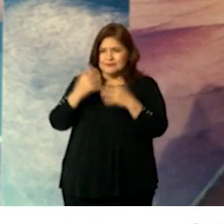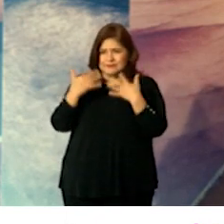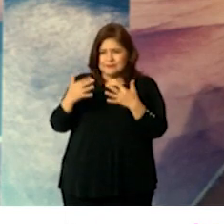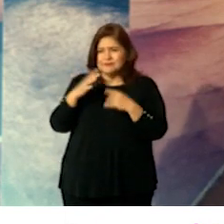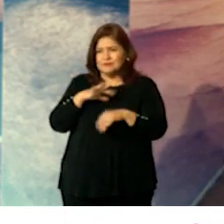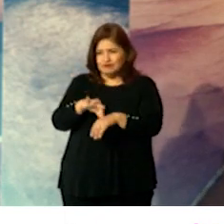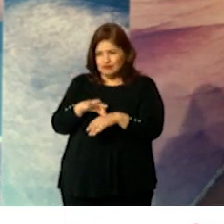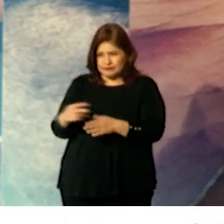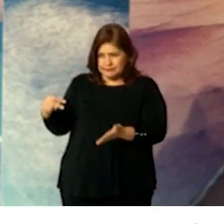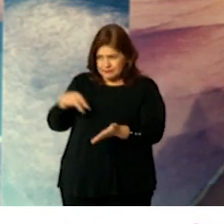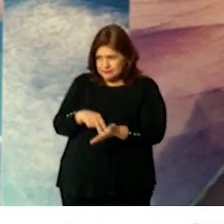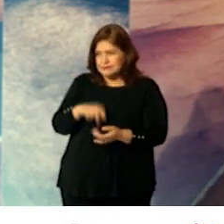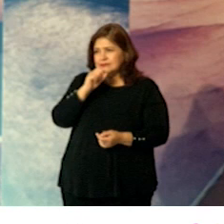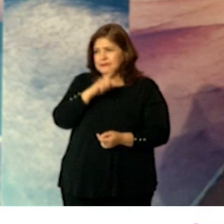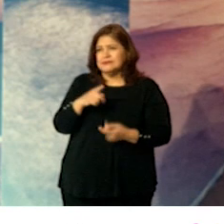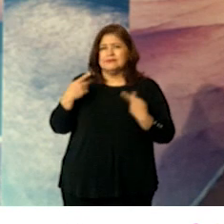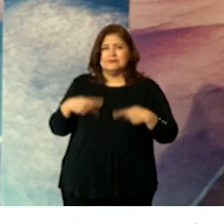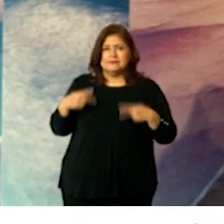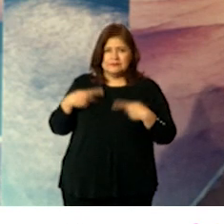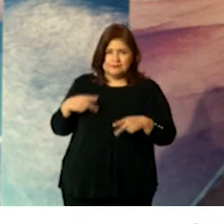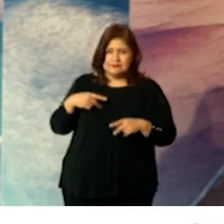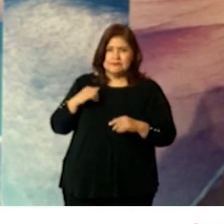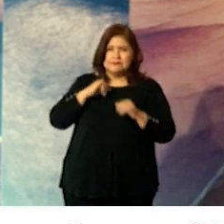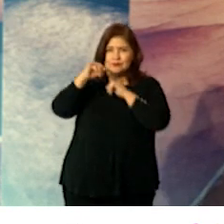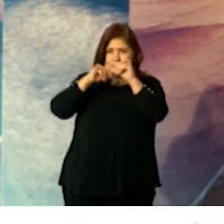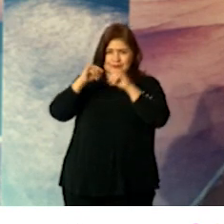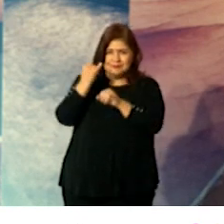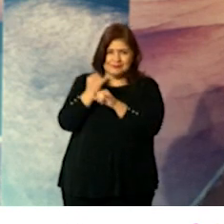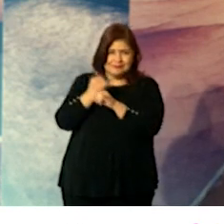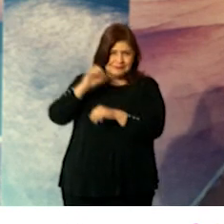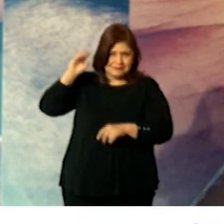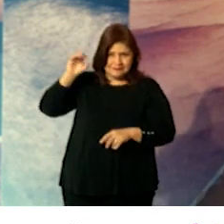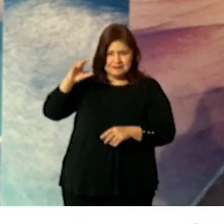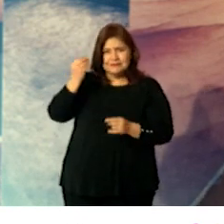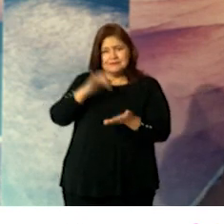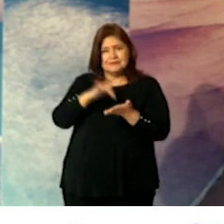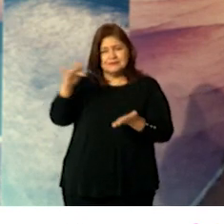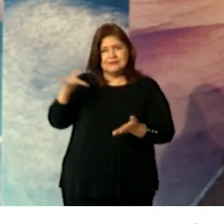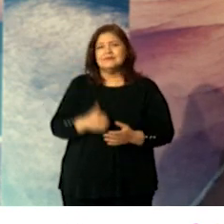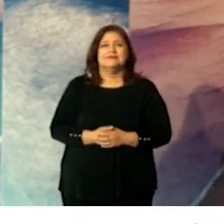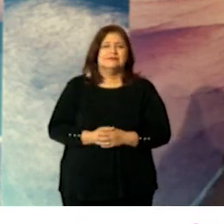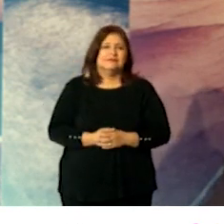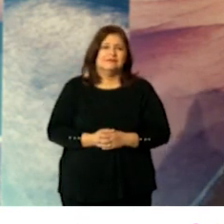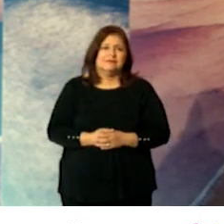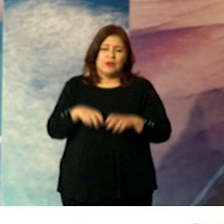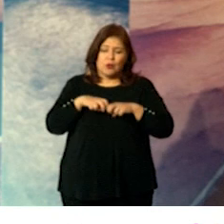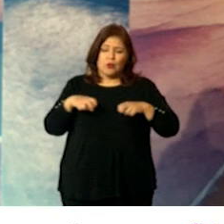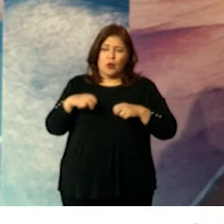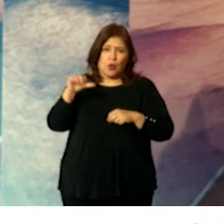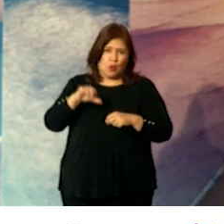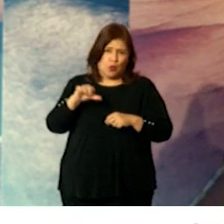manera presencial, también quienes nos siguen a distancia, de manera virtual, muchas gracias. El panel que tenemos